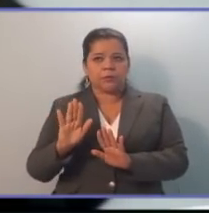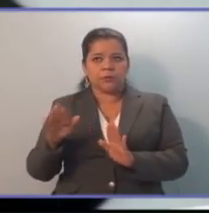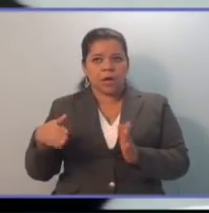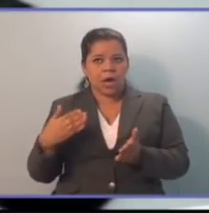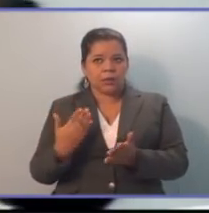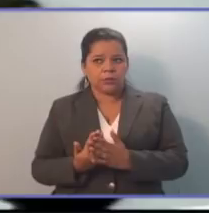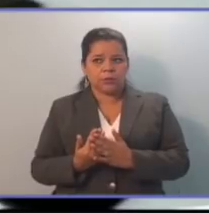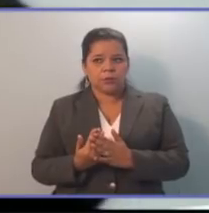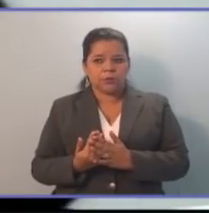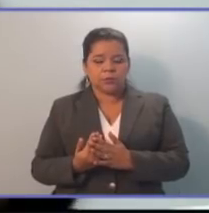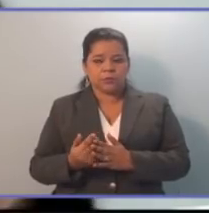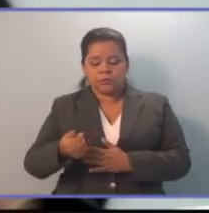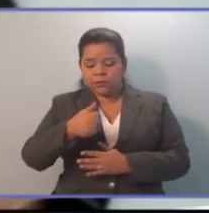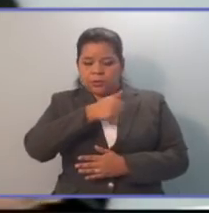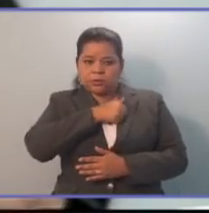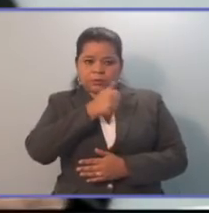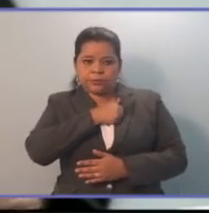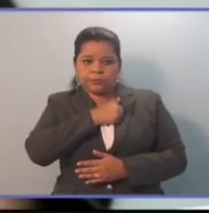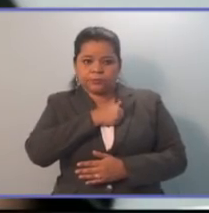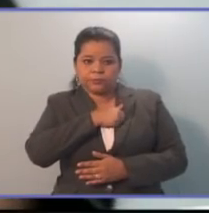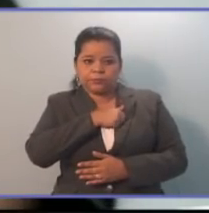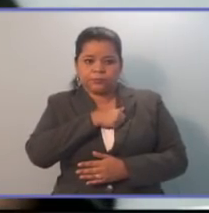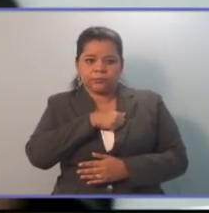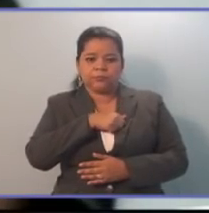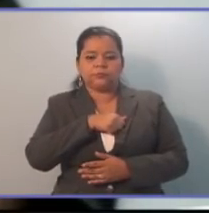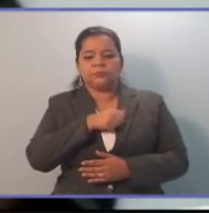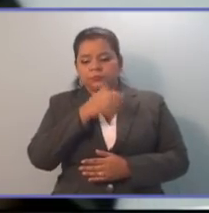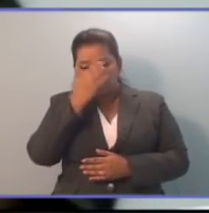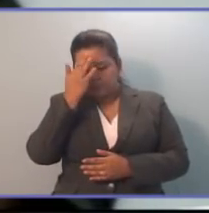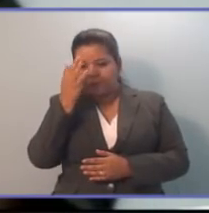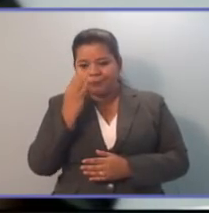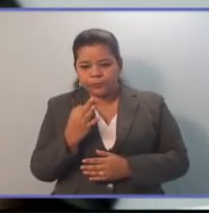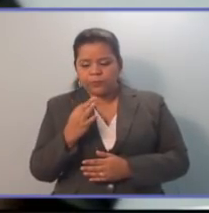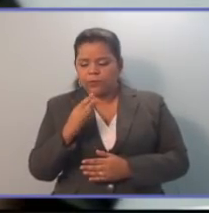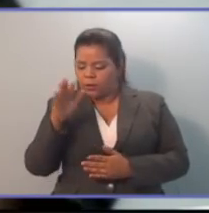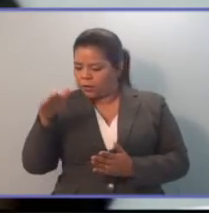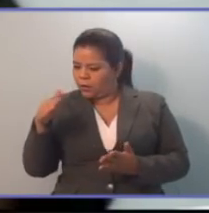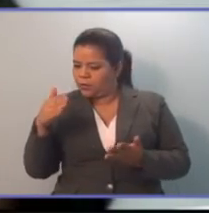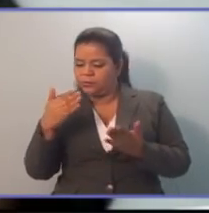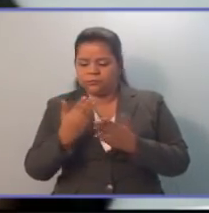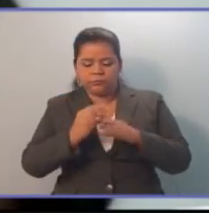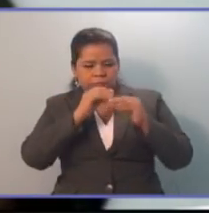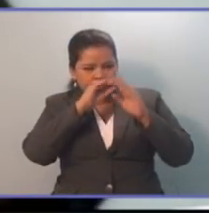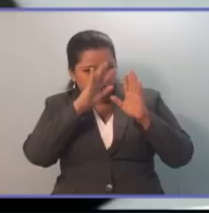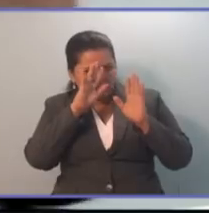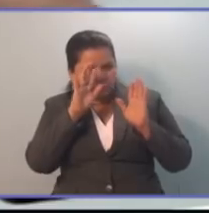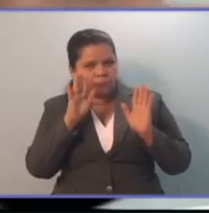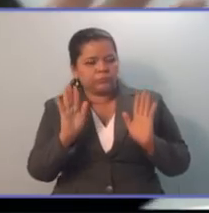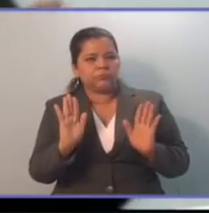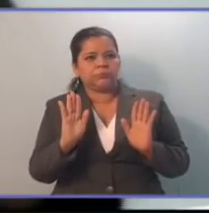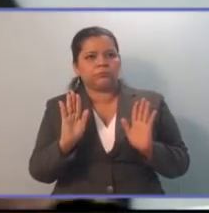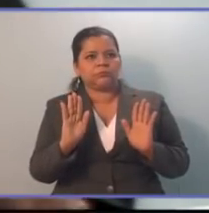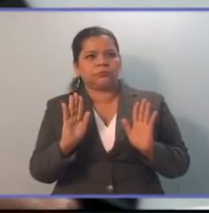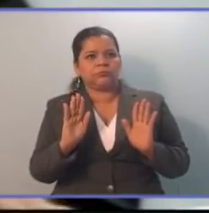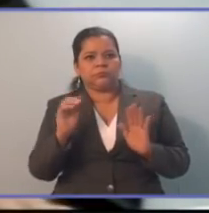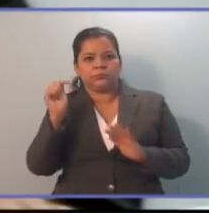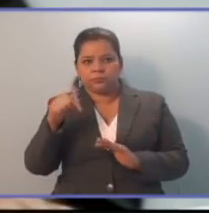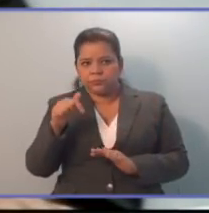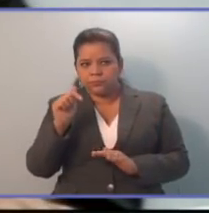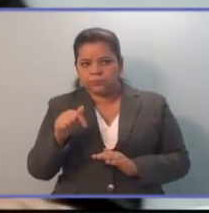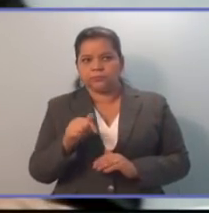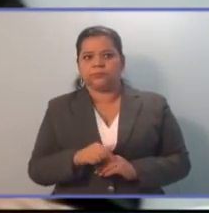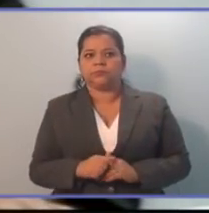función jurisdiccional, y yo creo que ahí estamos todos y todas muy claros. Ahí es una esfera